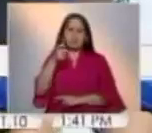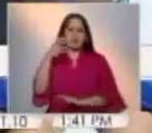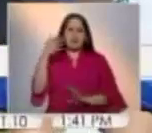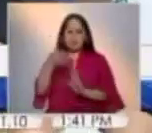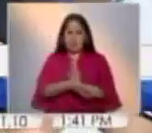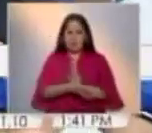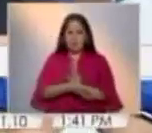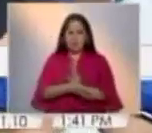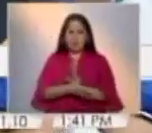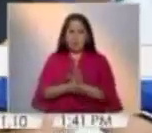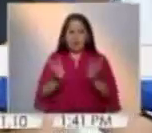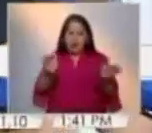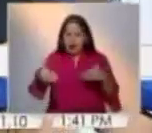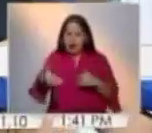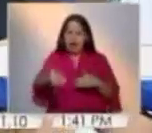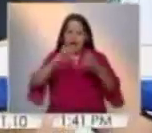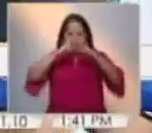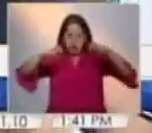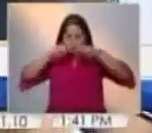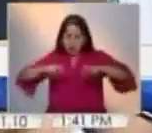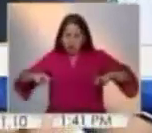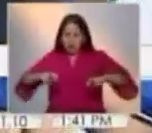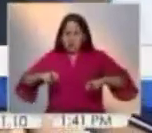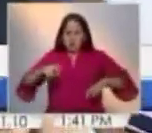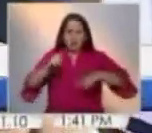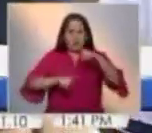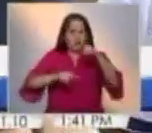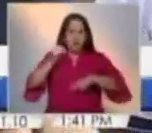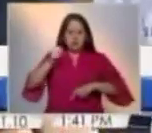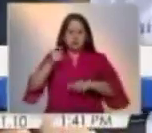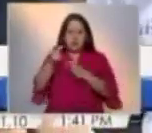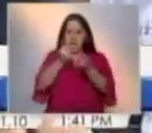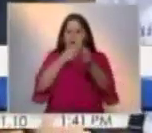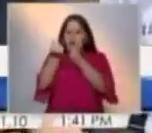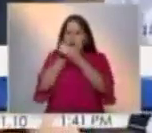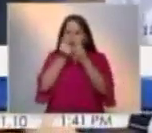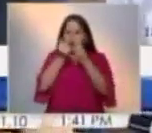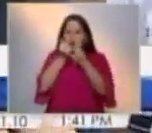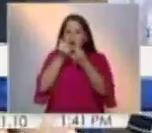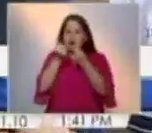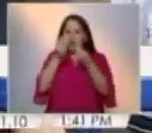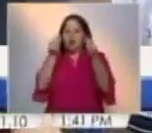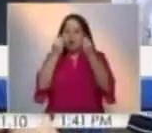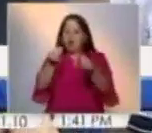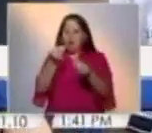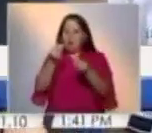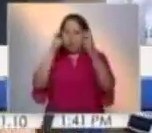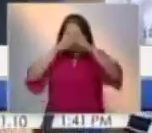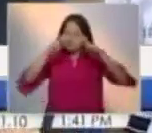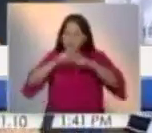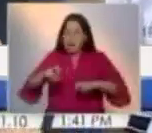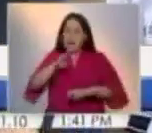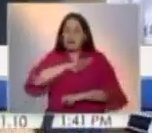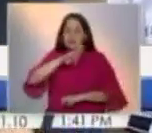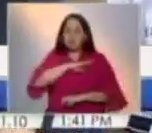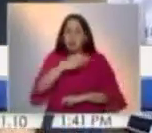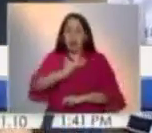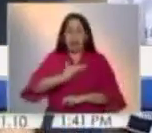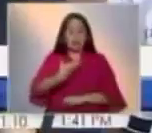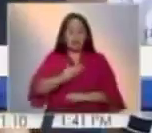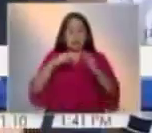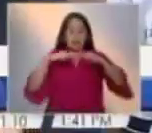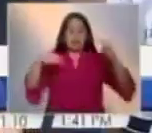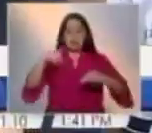contemple desde arqueo de caja, verificación del presupuesto que ha manejado la alcaldía metropolitana en el presente año, de